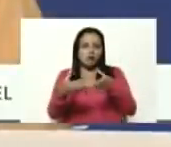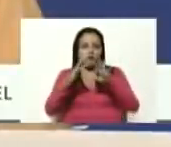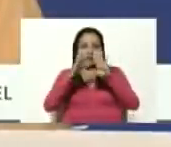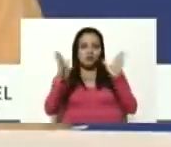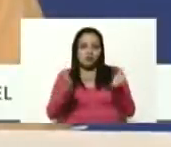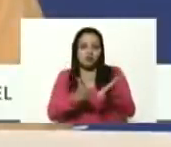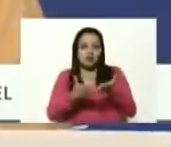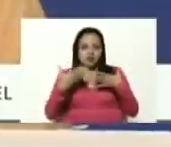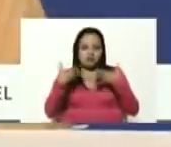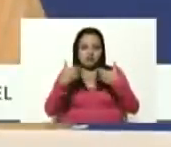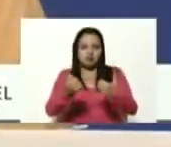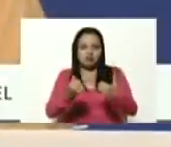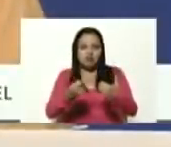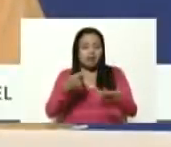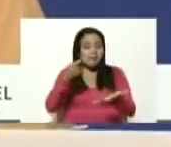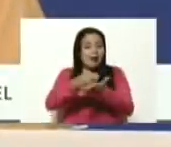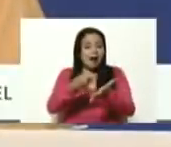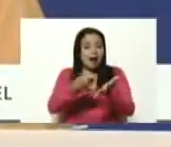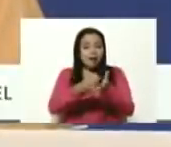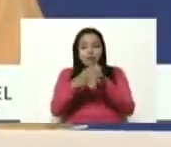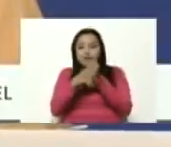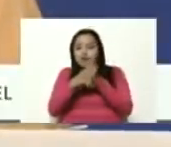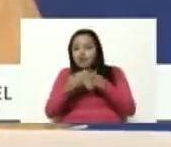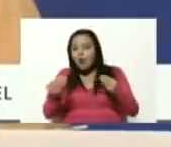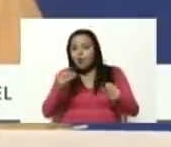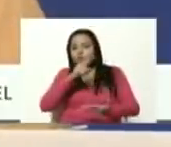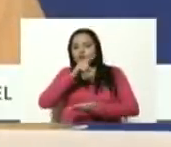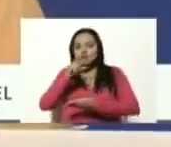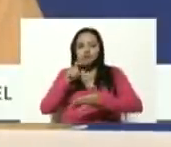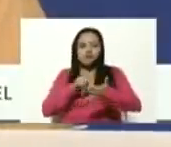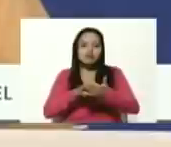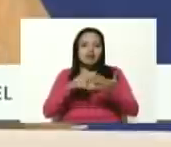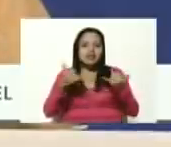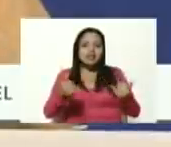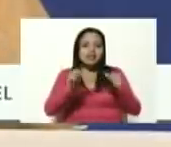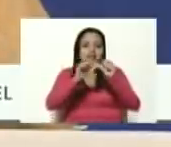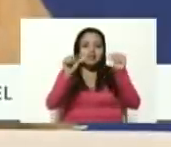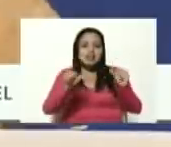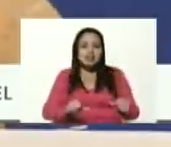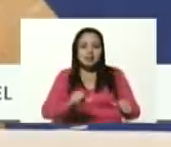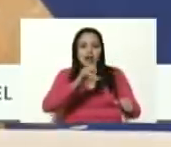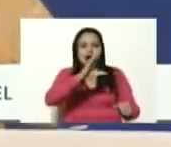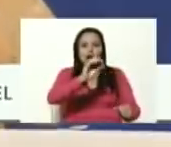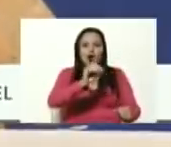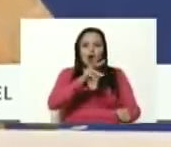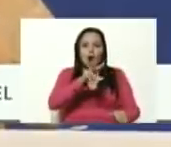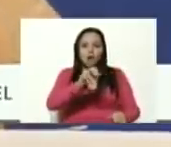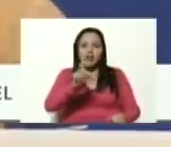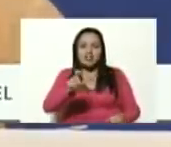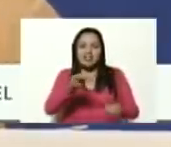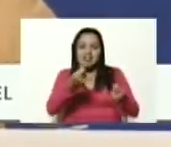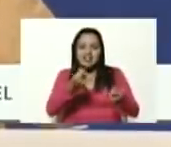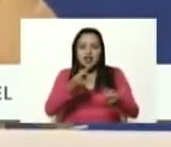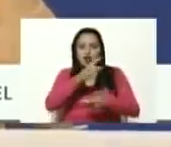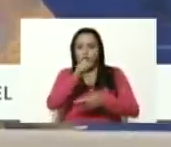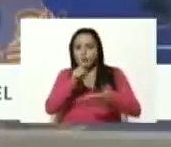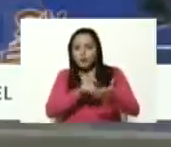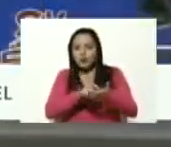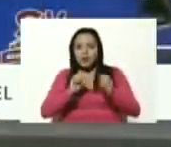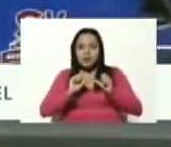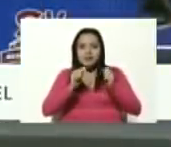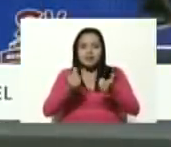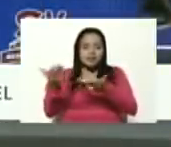Le depositamos todo el dinero. Ya el sistema COVAX tiene el dinero suficiente para comenzar a enviar